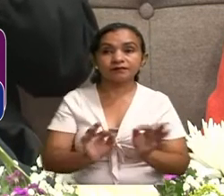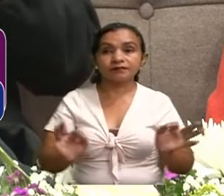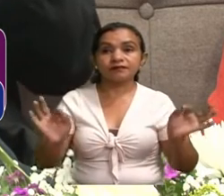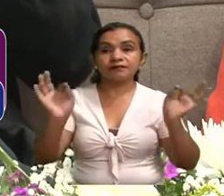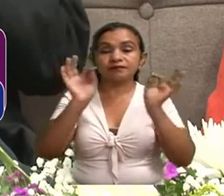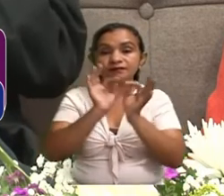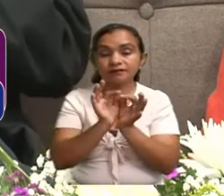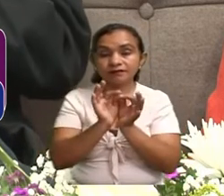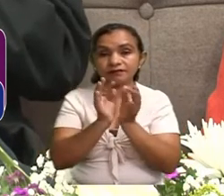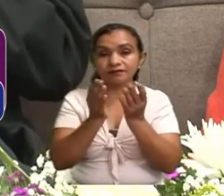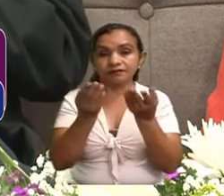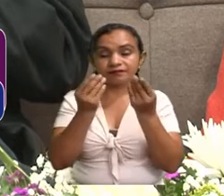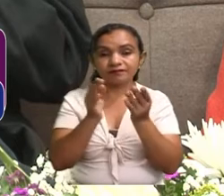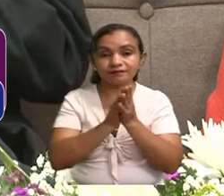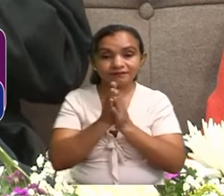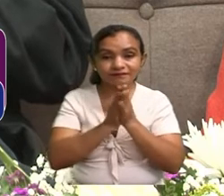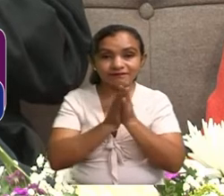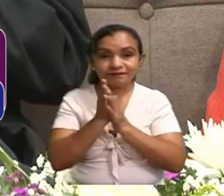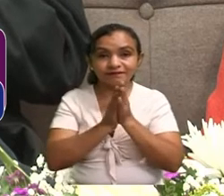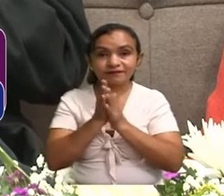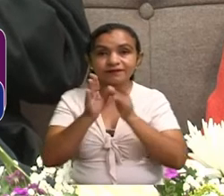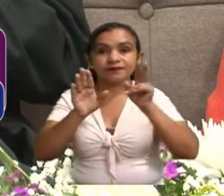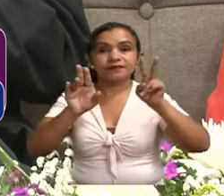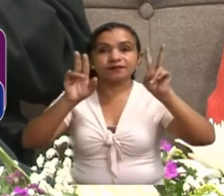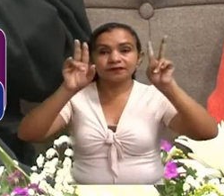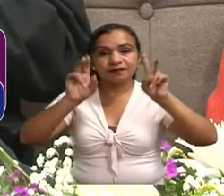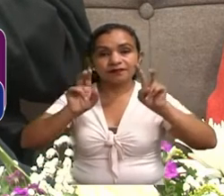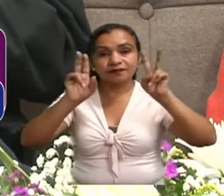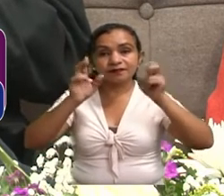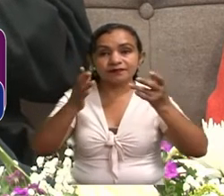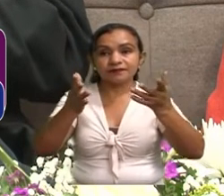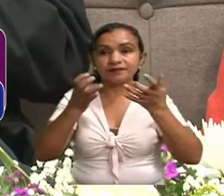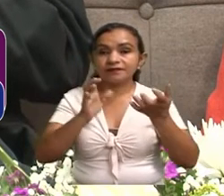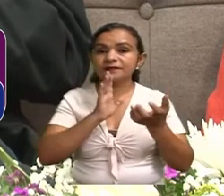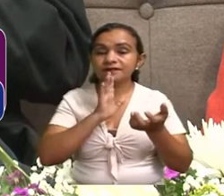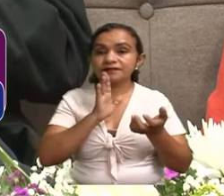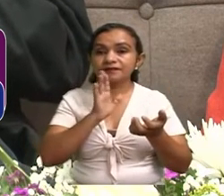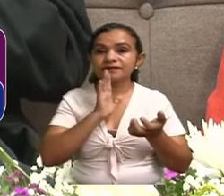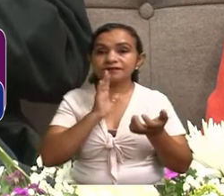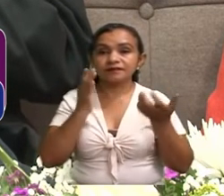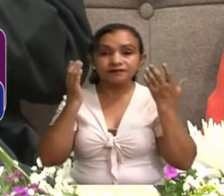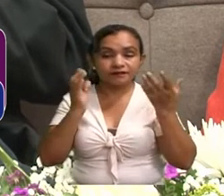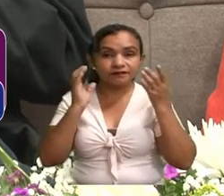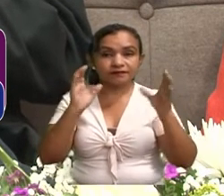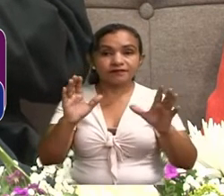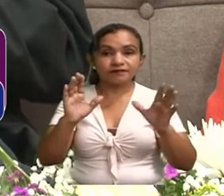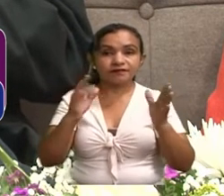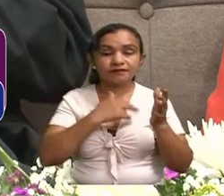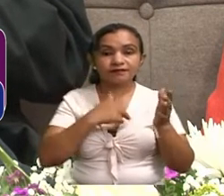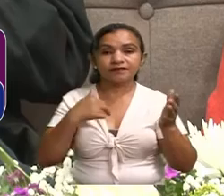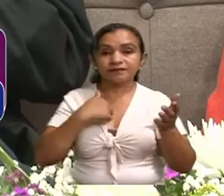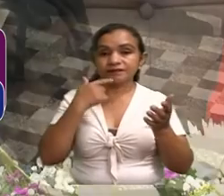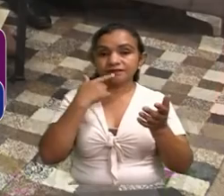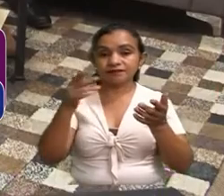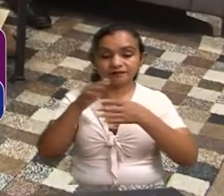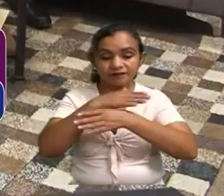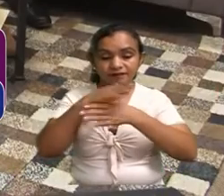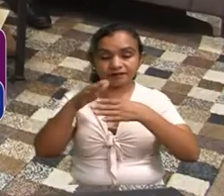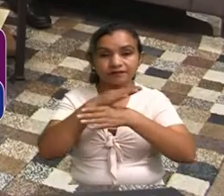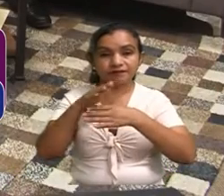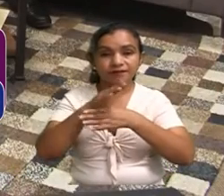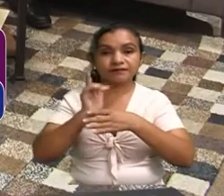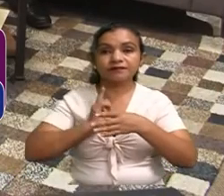para nosotros hay mucha expectativa sobre este tema, porque estamos hablando de una de las agencia de, multilateral, de